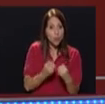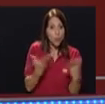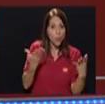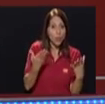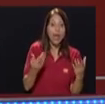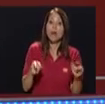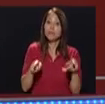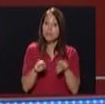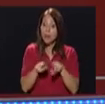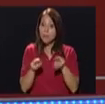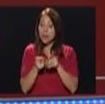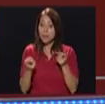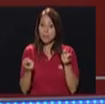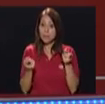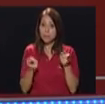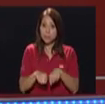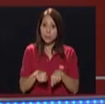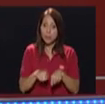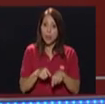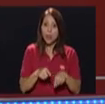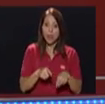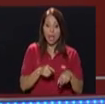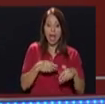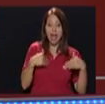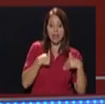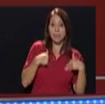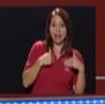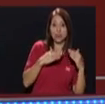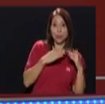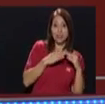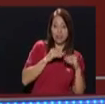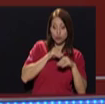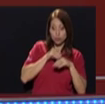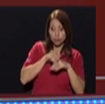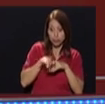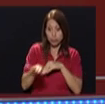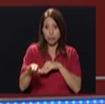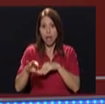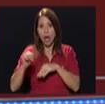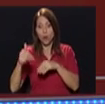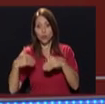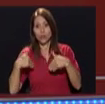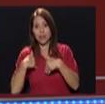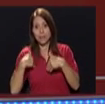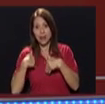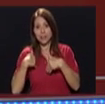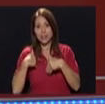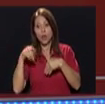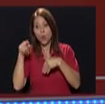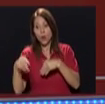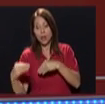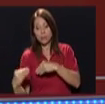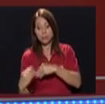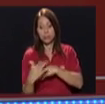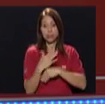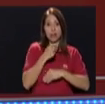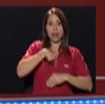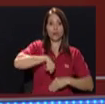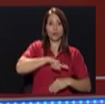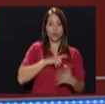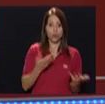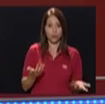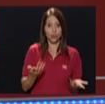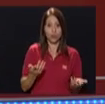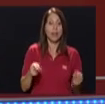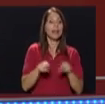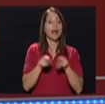problemas de enfermedades entre domésticos y vida silvestre, o zoonóticas inclusive de vida silvestre hacia nosotros,